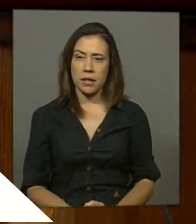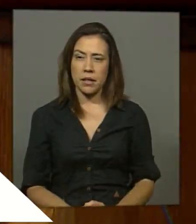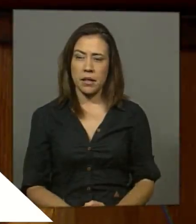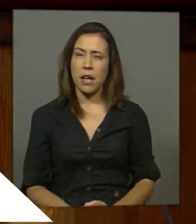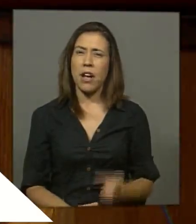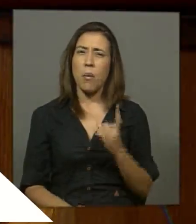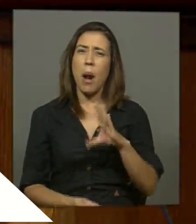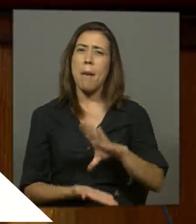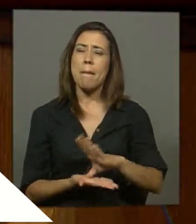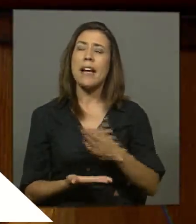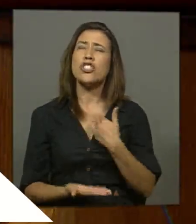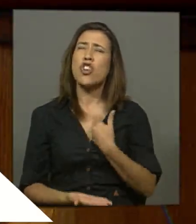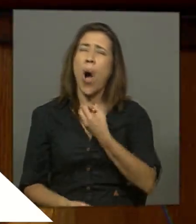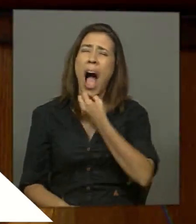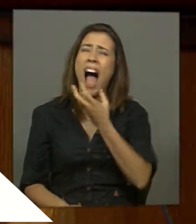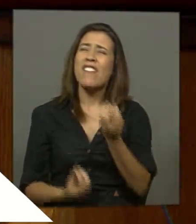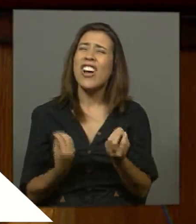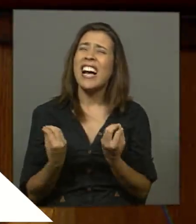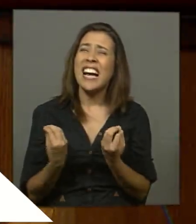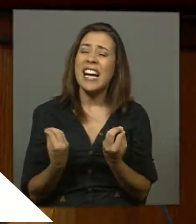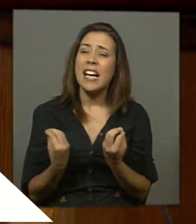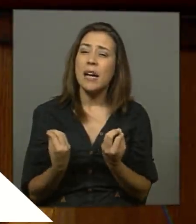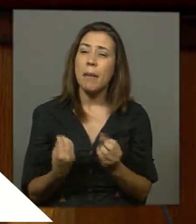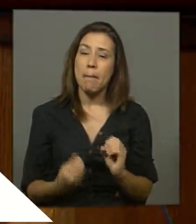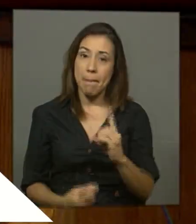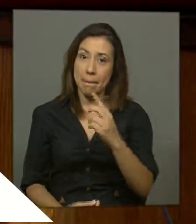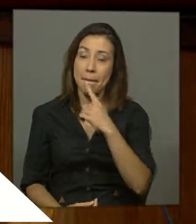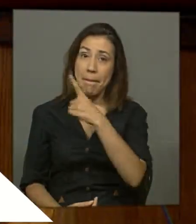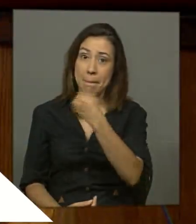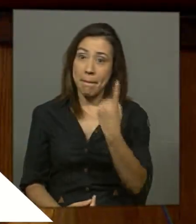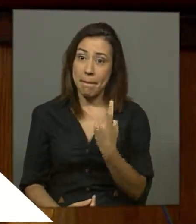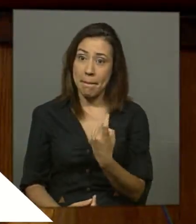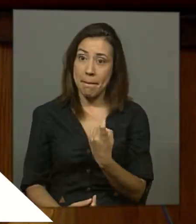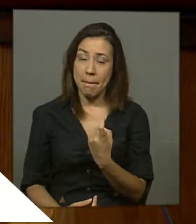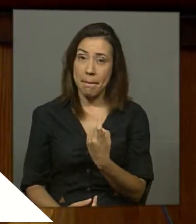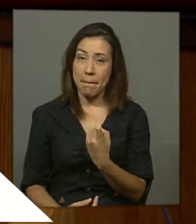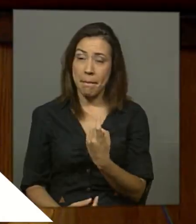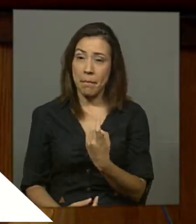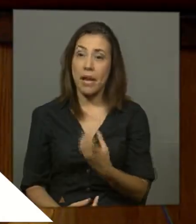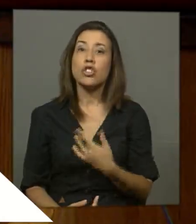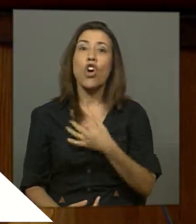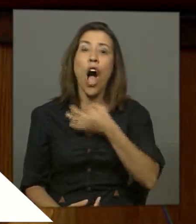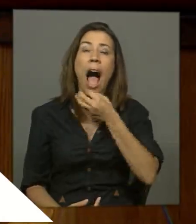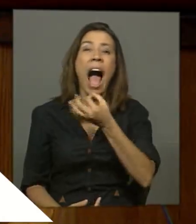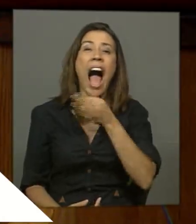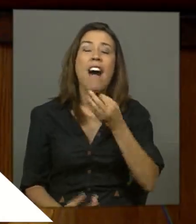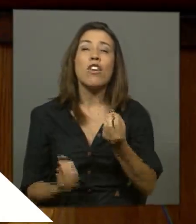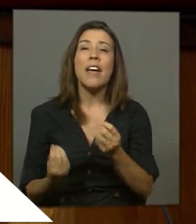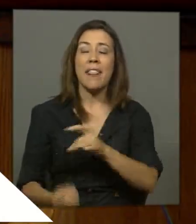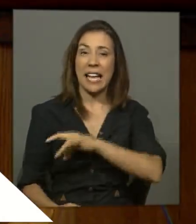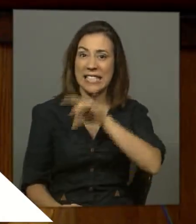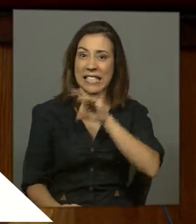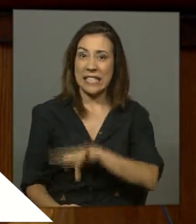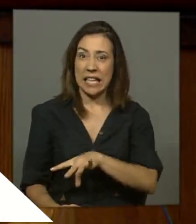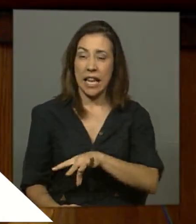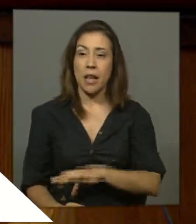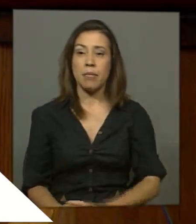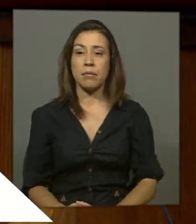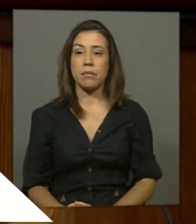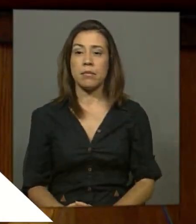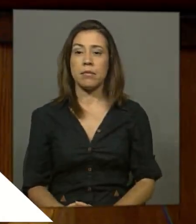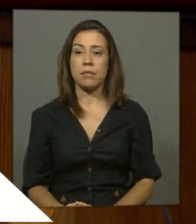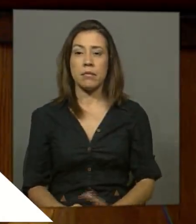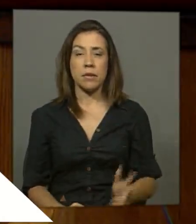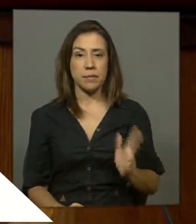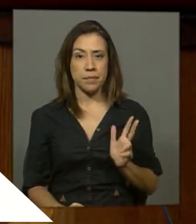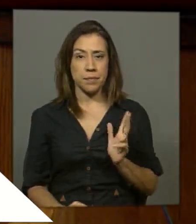De qué país estoy hablando su primera pregunta de chile señor